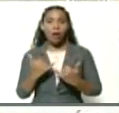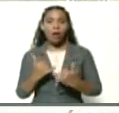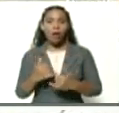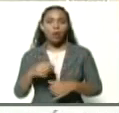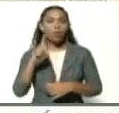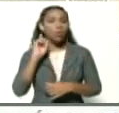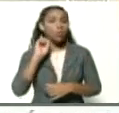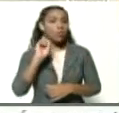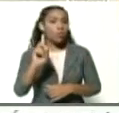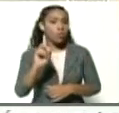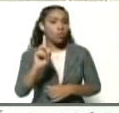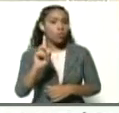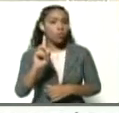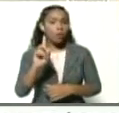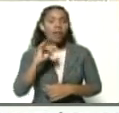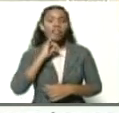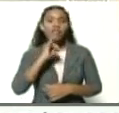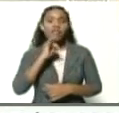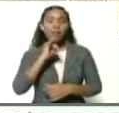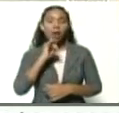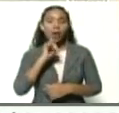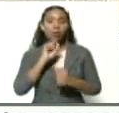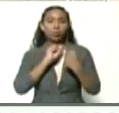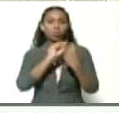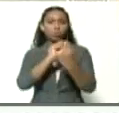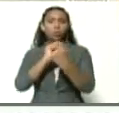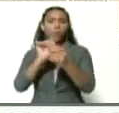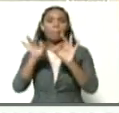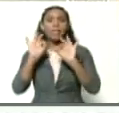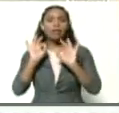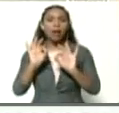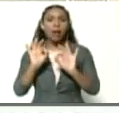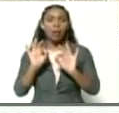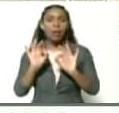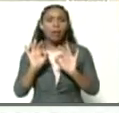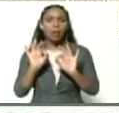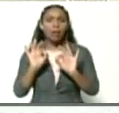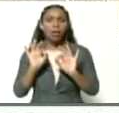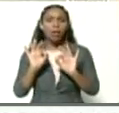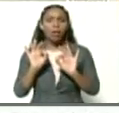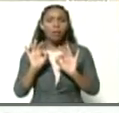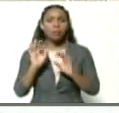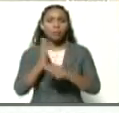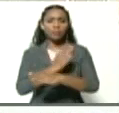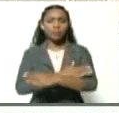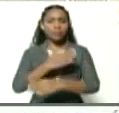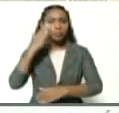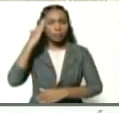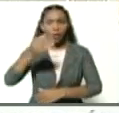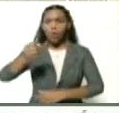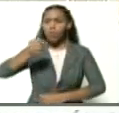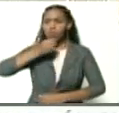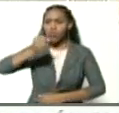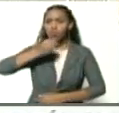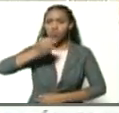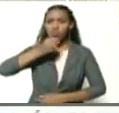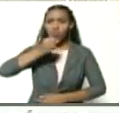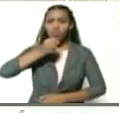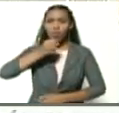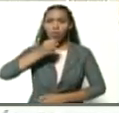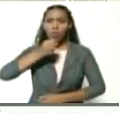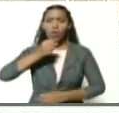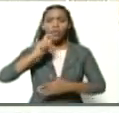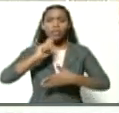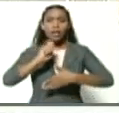un reportaje especial de la Premio Nacional de Periodismo de